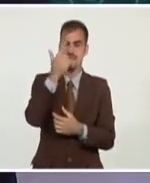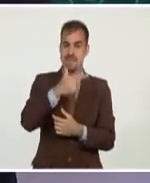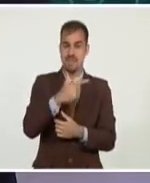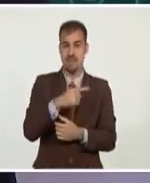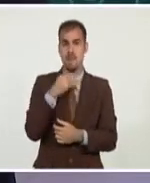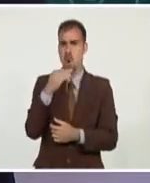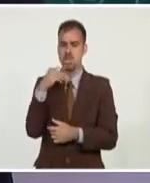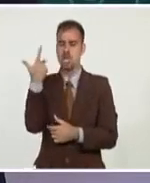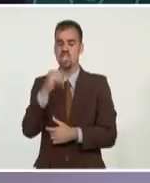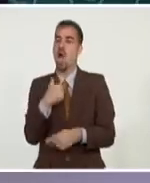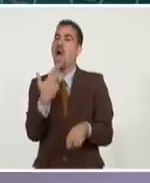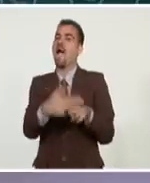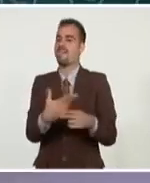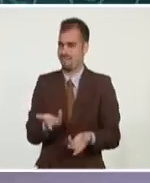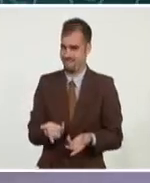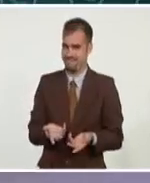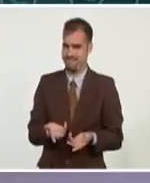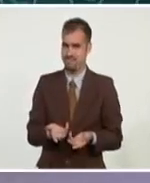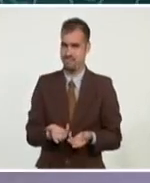de ese sobrenombre.